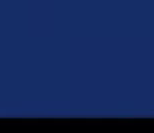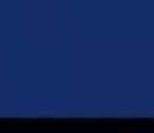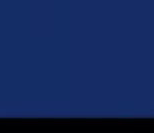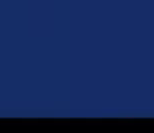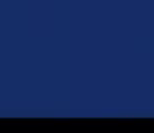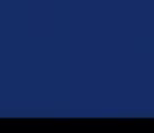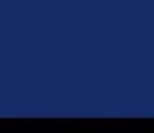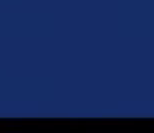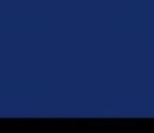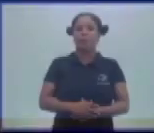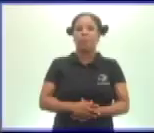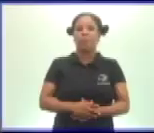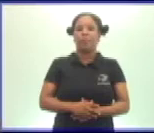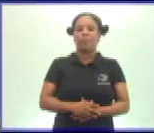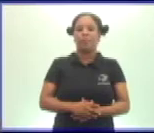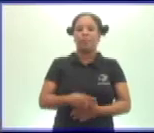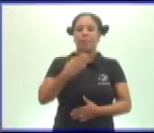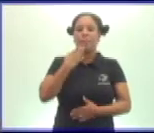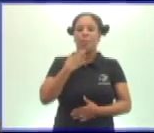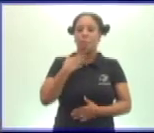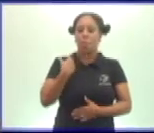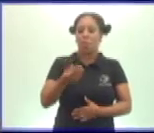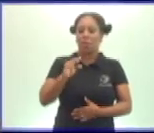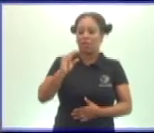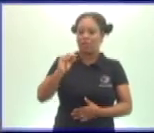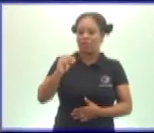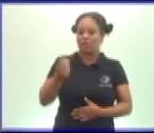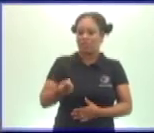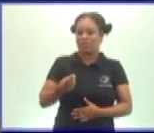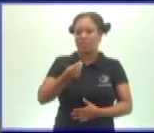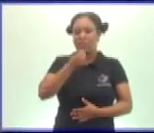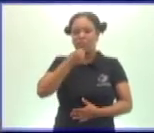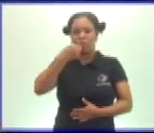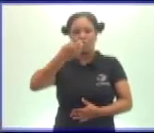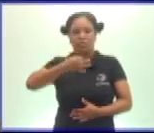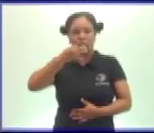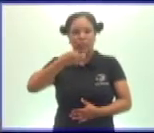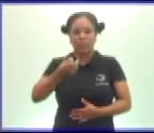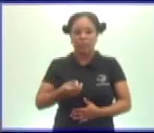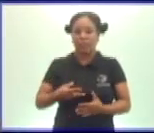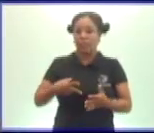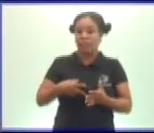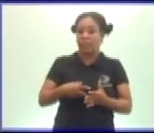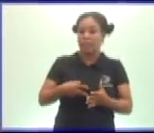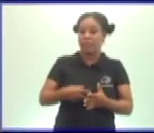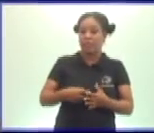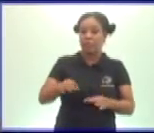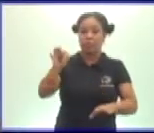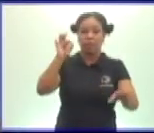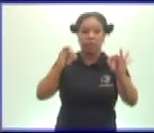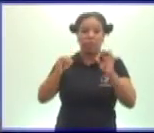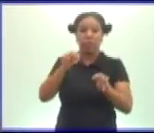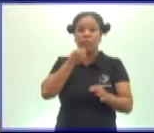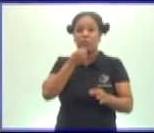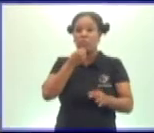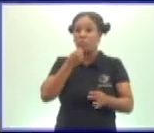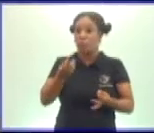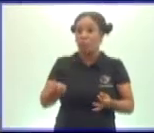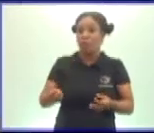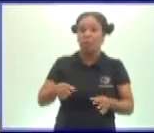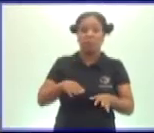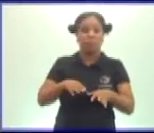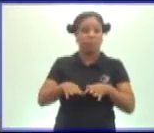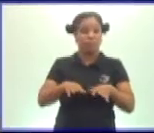Pues bien, como les decía, se puede plantear que entre los factores que pueden influir en la solubilidad de una sustancia está